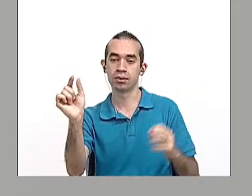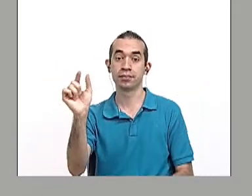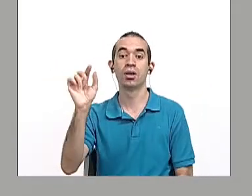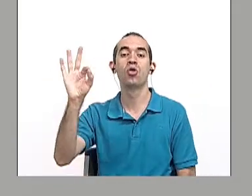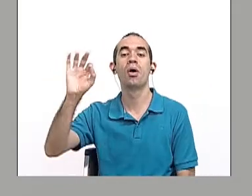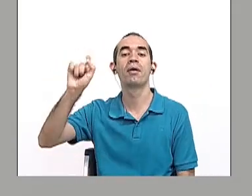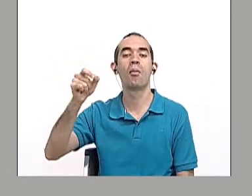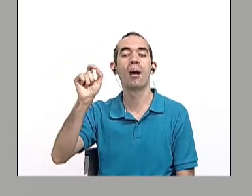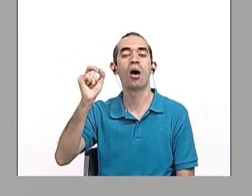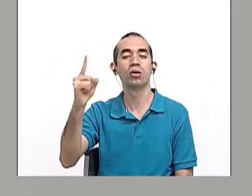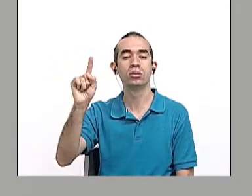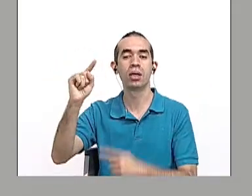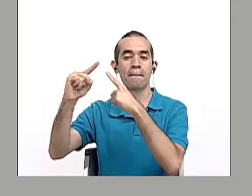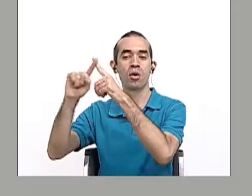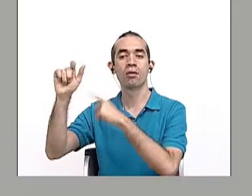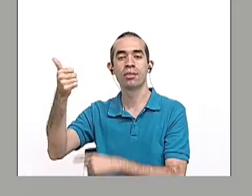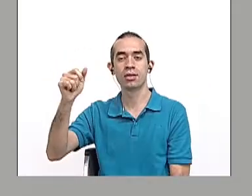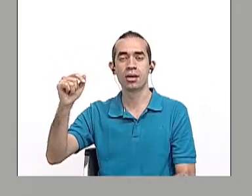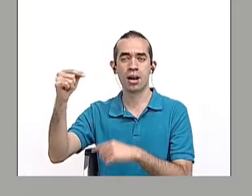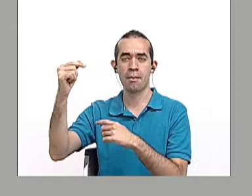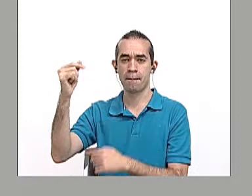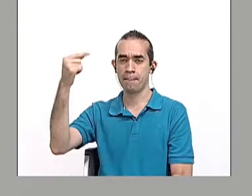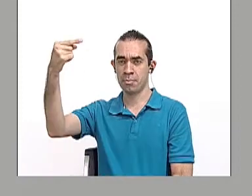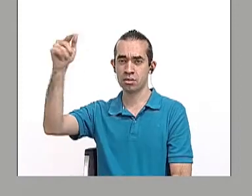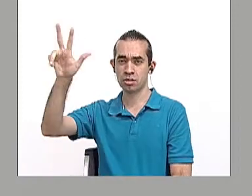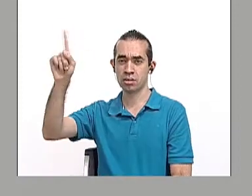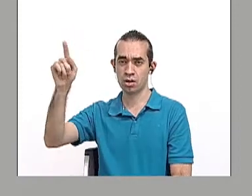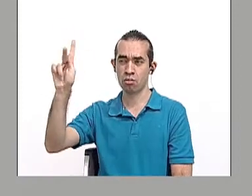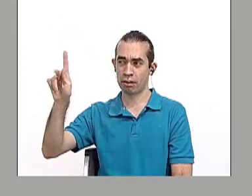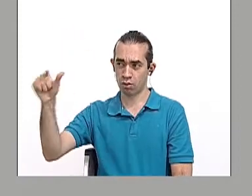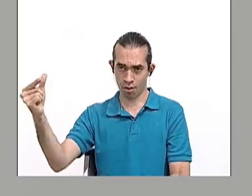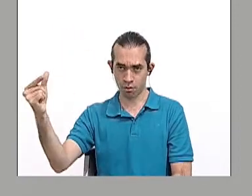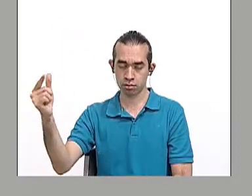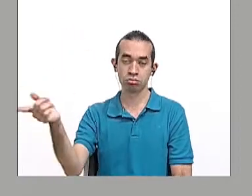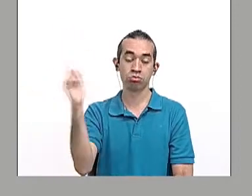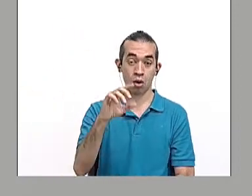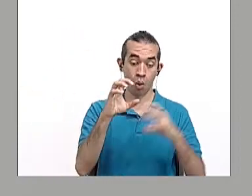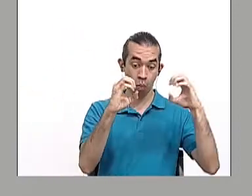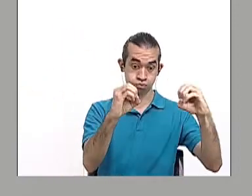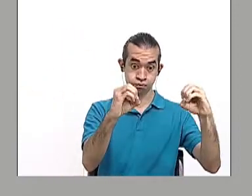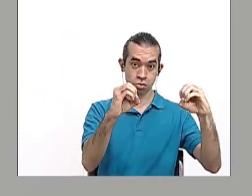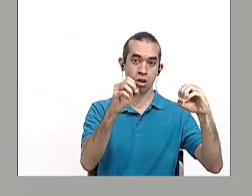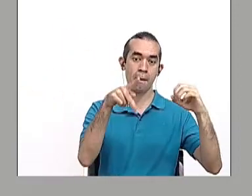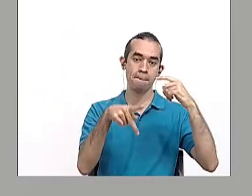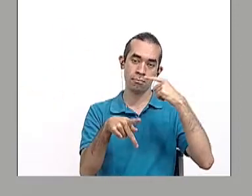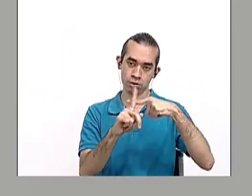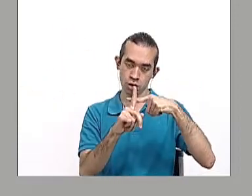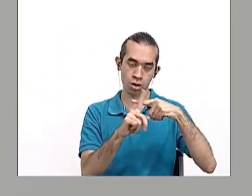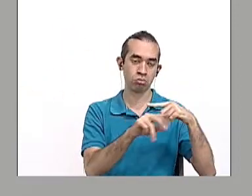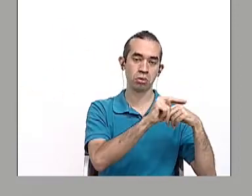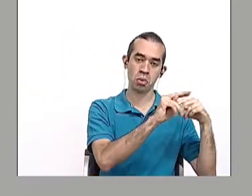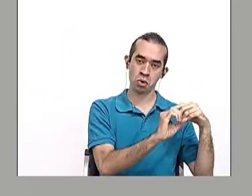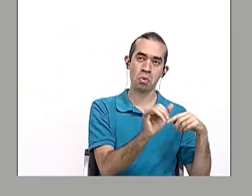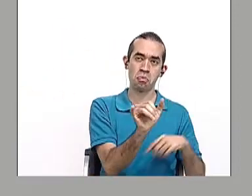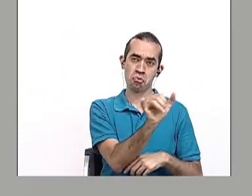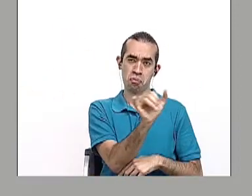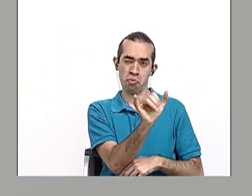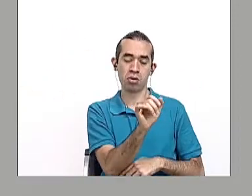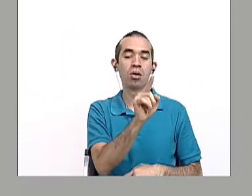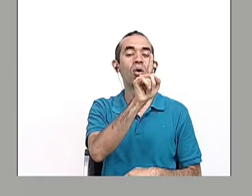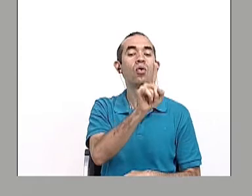9,11 por 10 a la menos 31 kilogramos. Y el protón y el neutrón tienen masas muy similares,